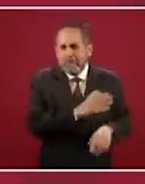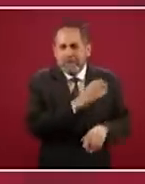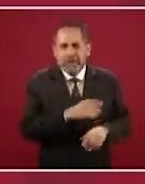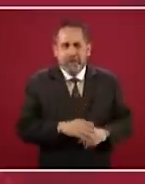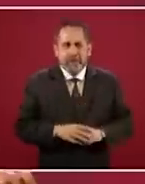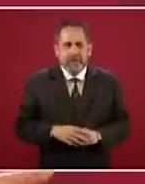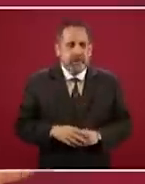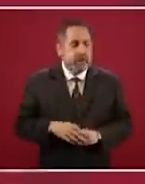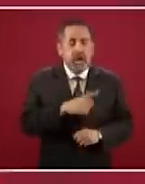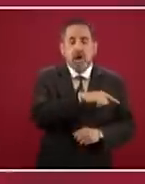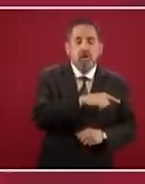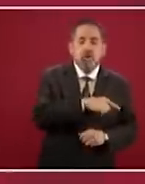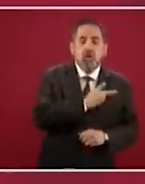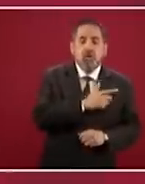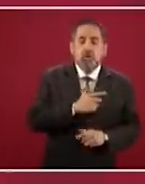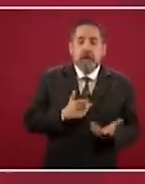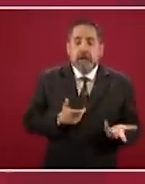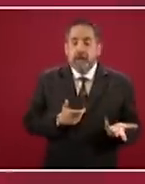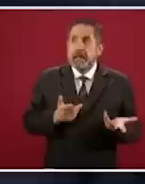no les gustó.